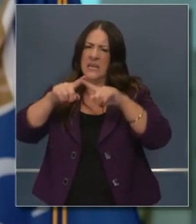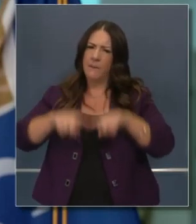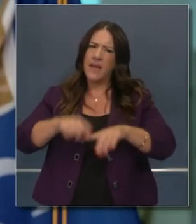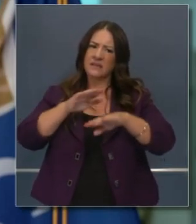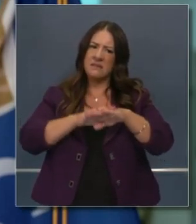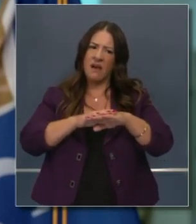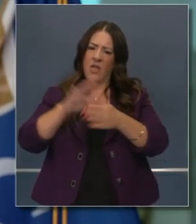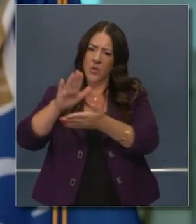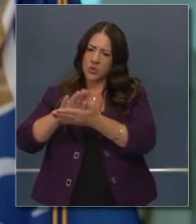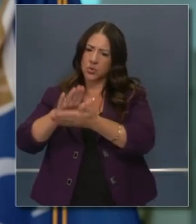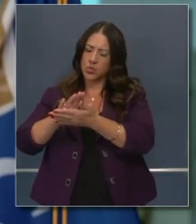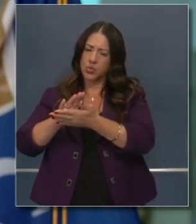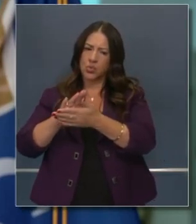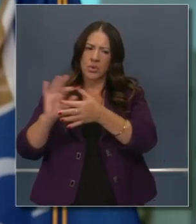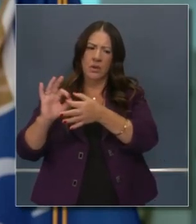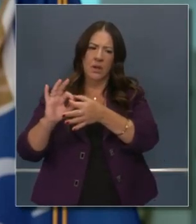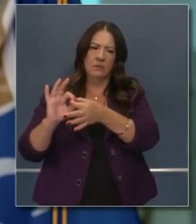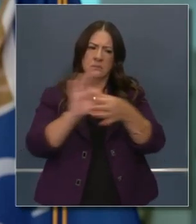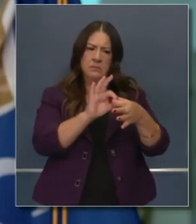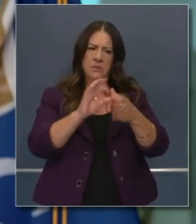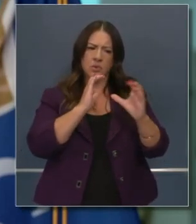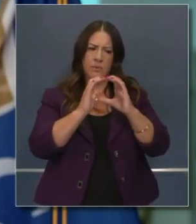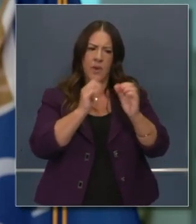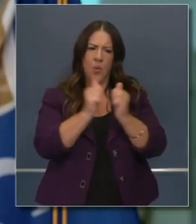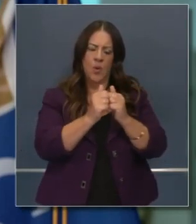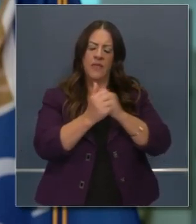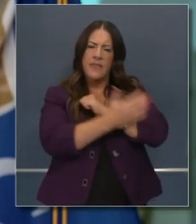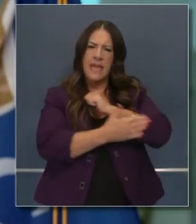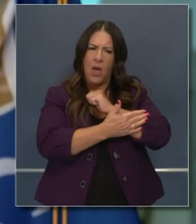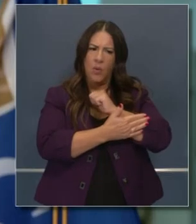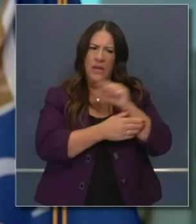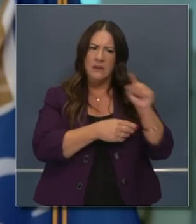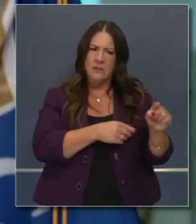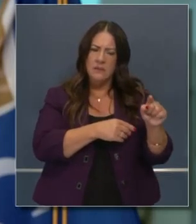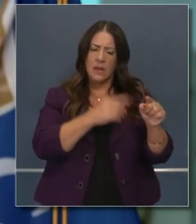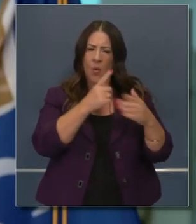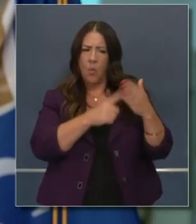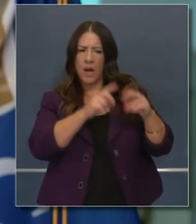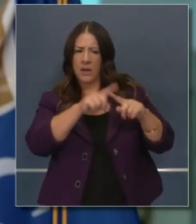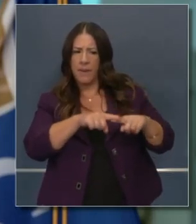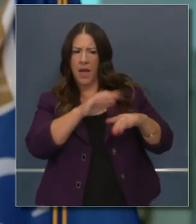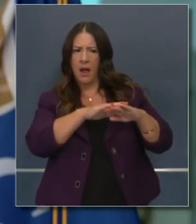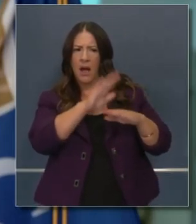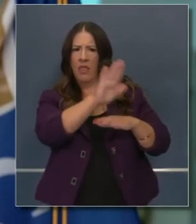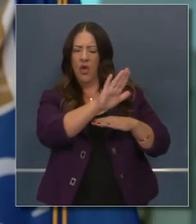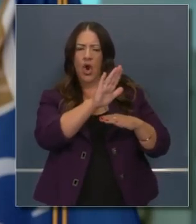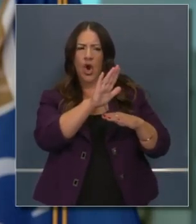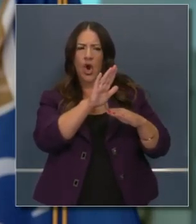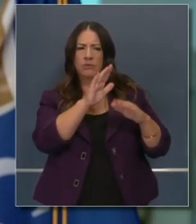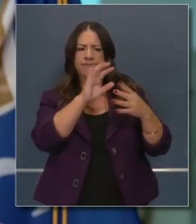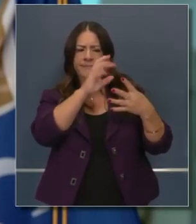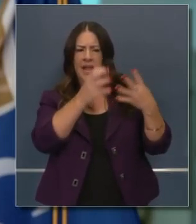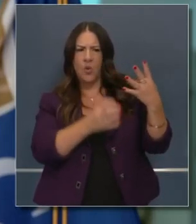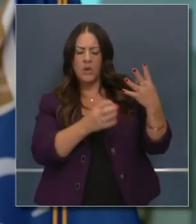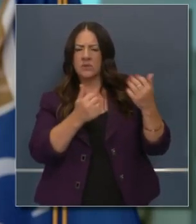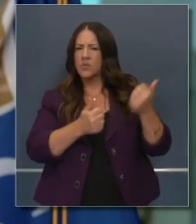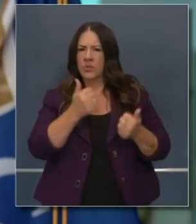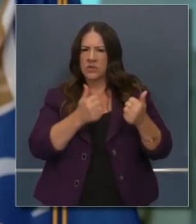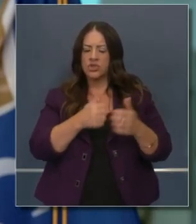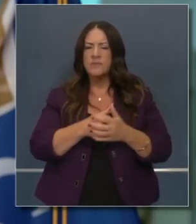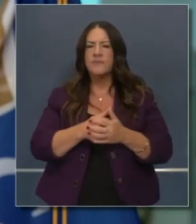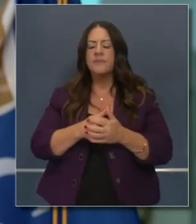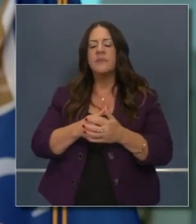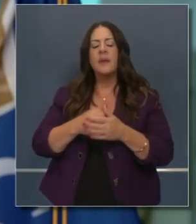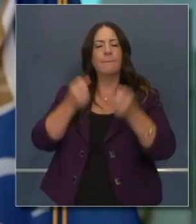a la concurrencia con el condado. Hay centenares de escuelas, más de 600, la última vez que lo revisé, que